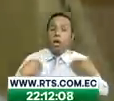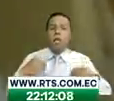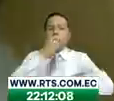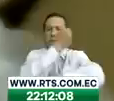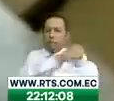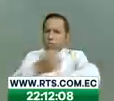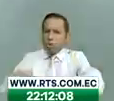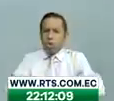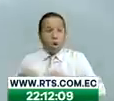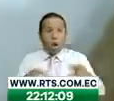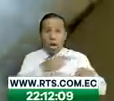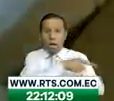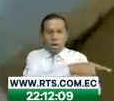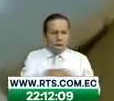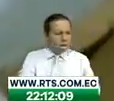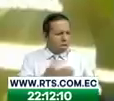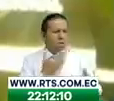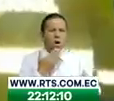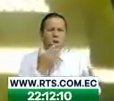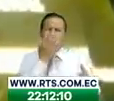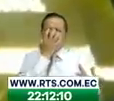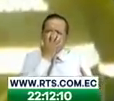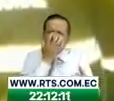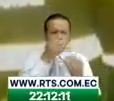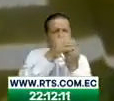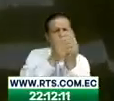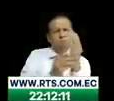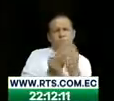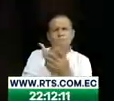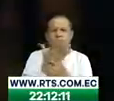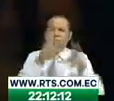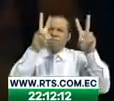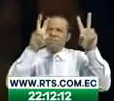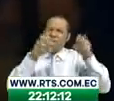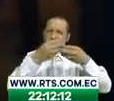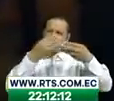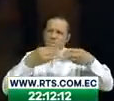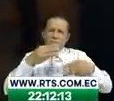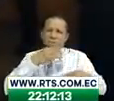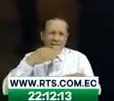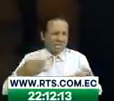insumos médicos, guantes, mascarillas y prendas de vestir.